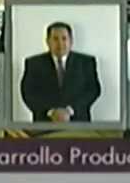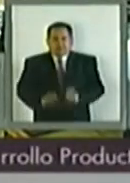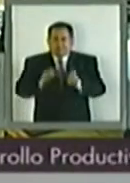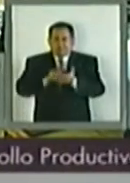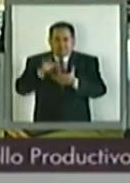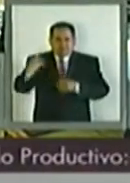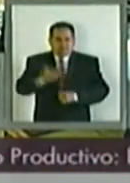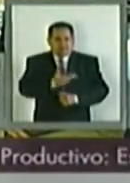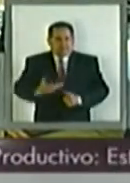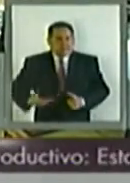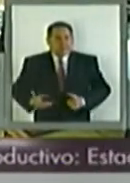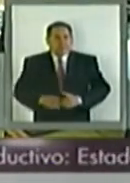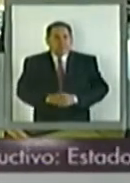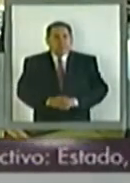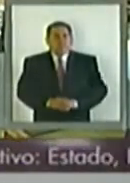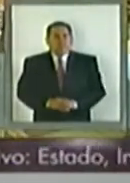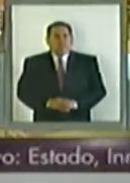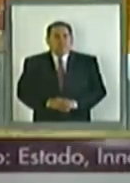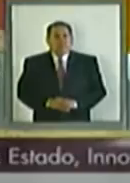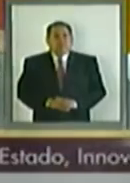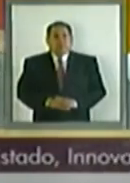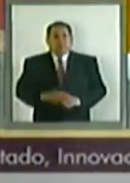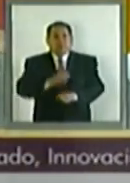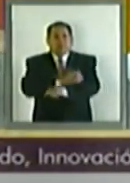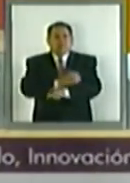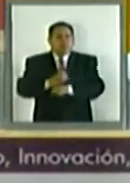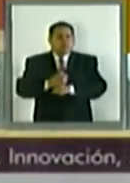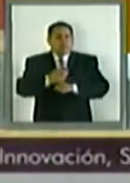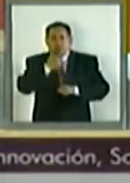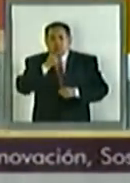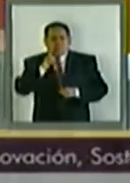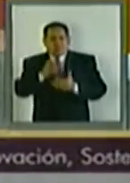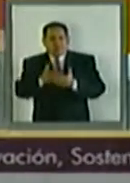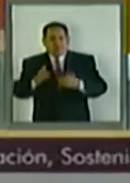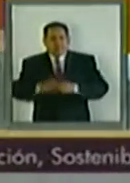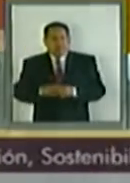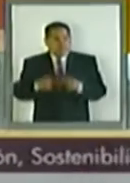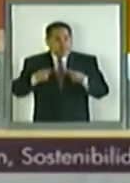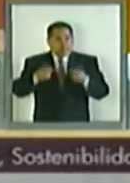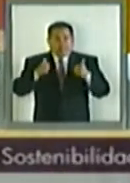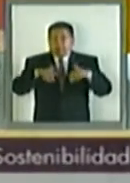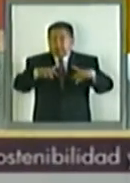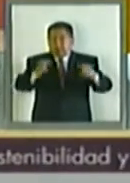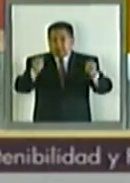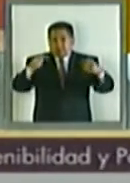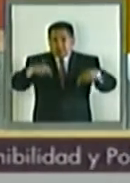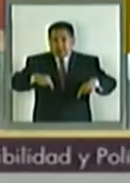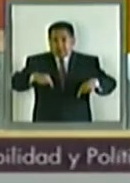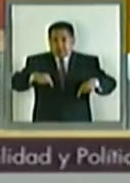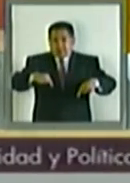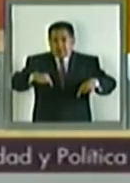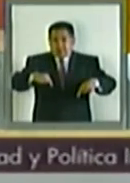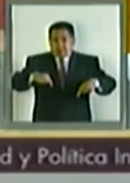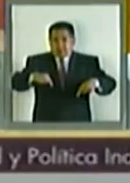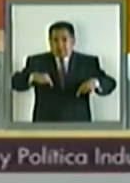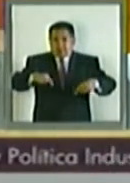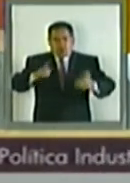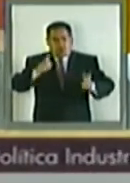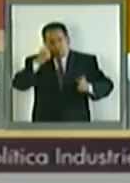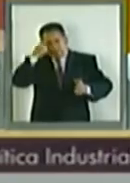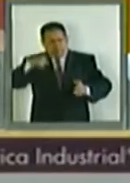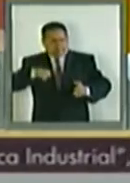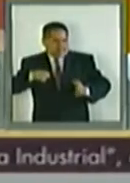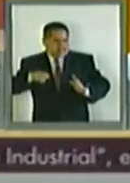Muchas gracias, presidente. Compañeras y compañeros, para muchos de los que estamos aquí, por lo menos para